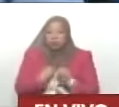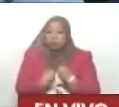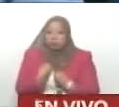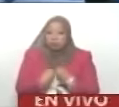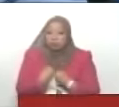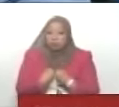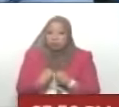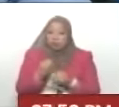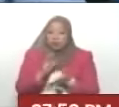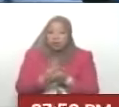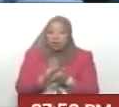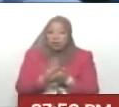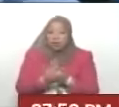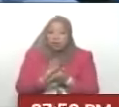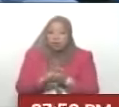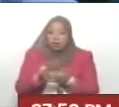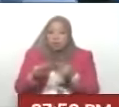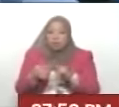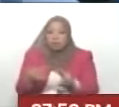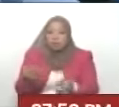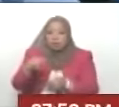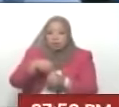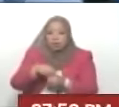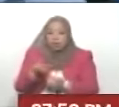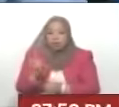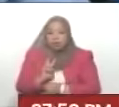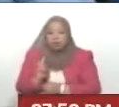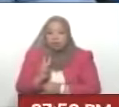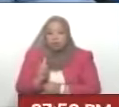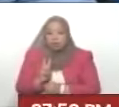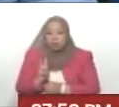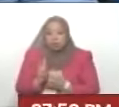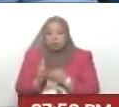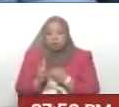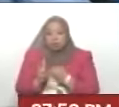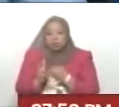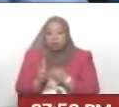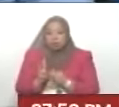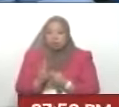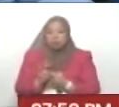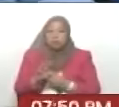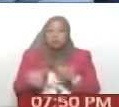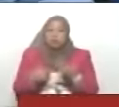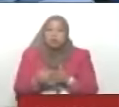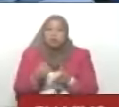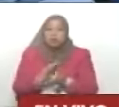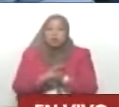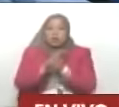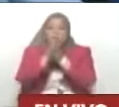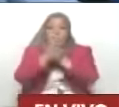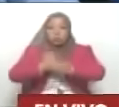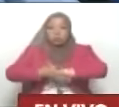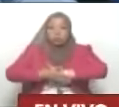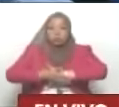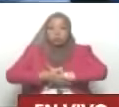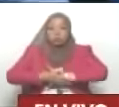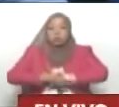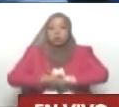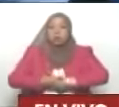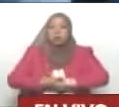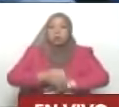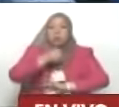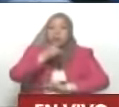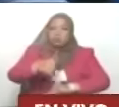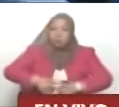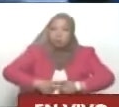la convivencia, dañando la paz interna. Eso llegó a su fin. Los sectores